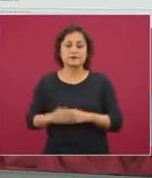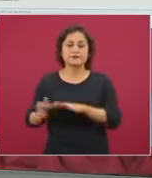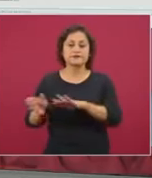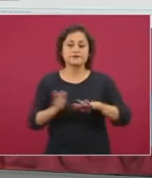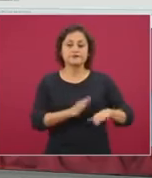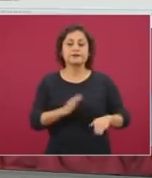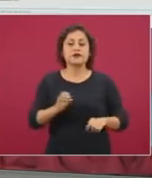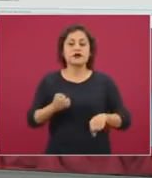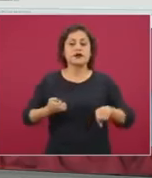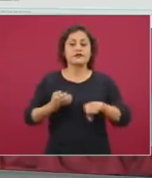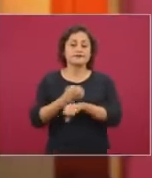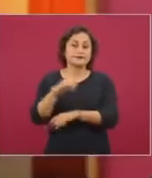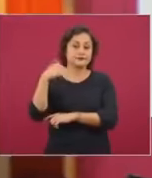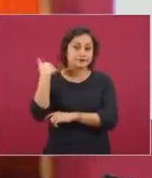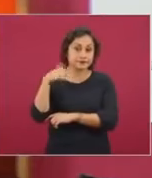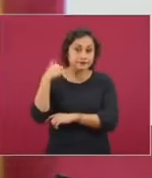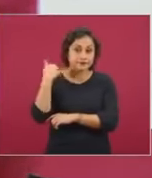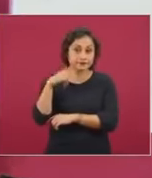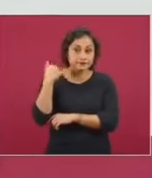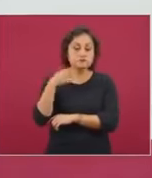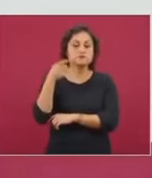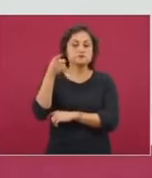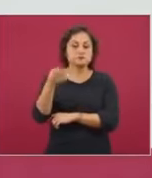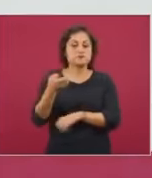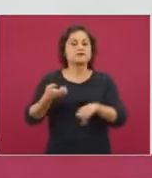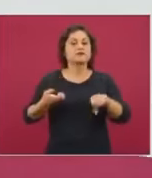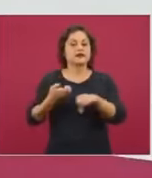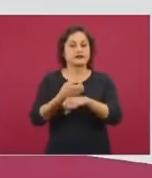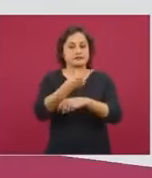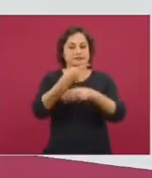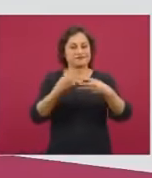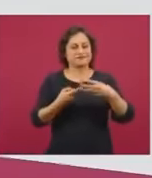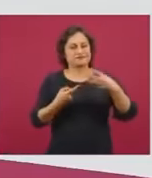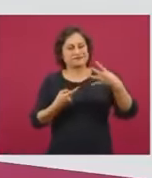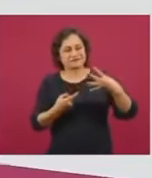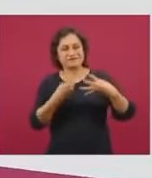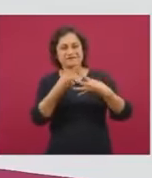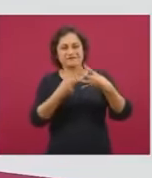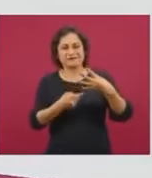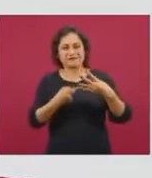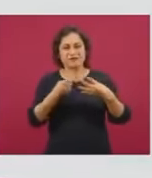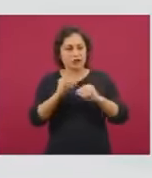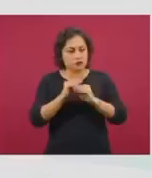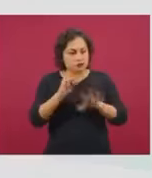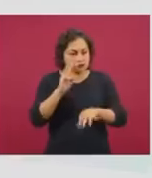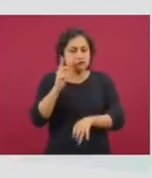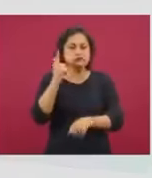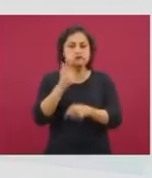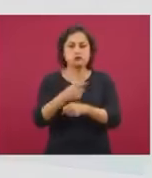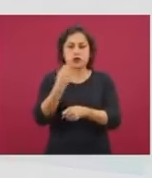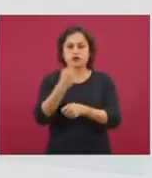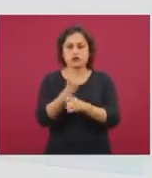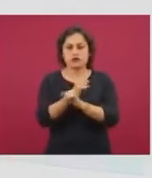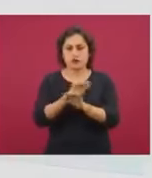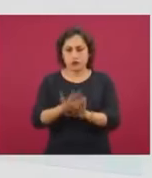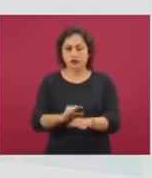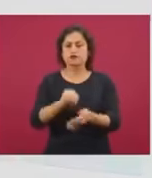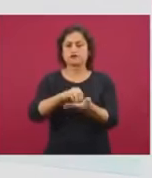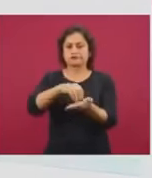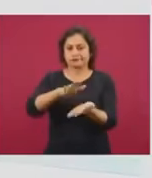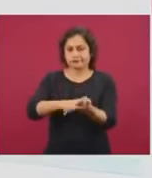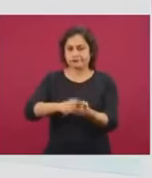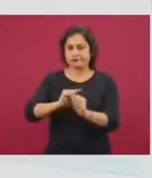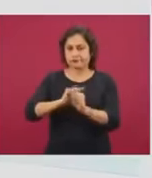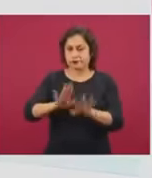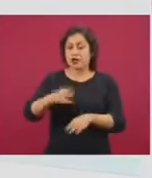siguiente, el estado de Yucatán, es otro de los estados, 3, 4 estados que tenemos datos claros de subregistro, aunque creemos que por los datos